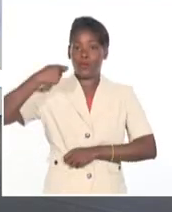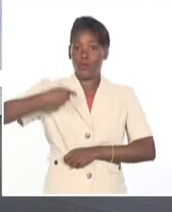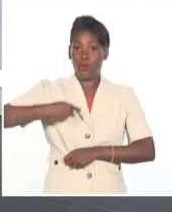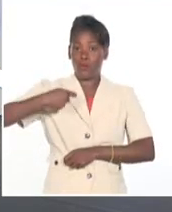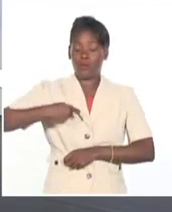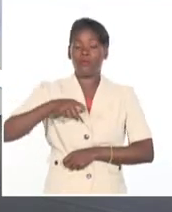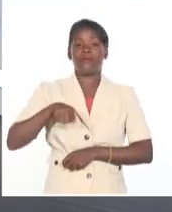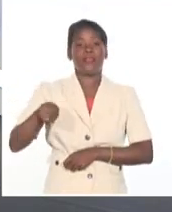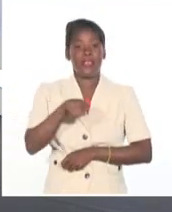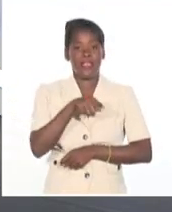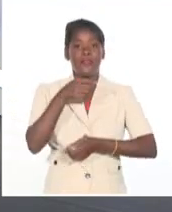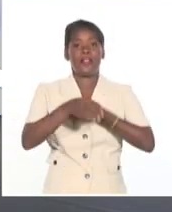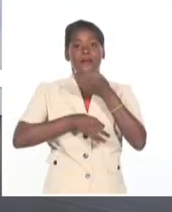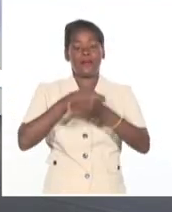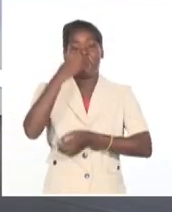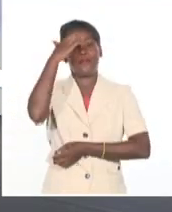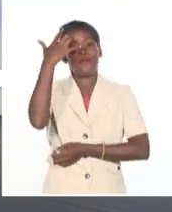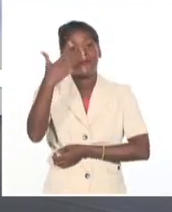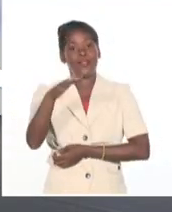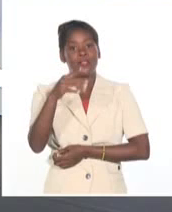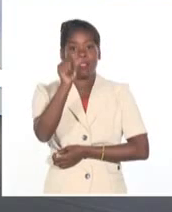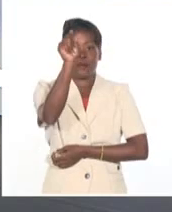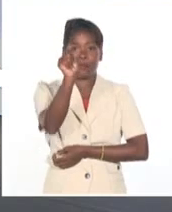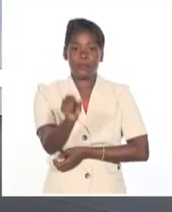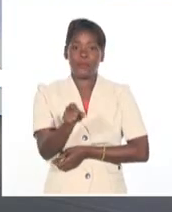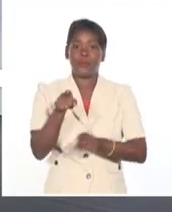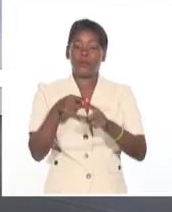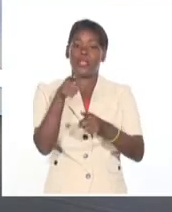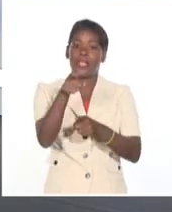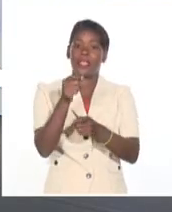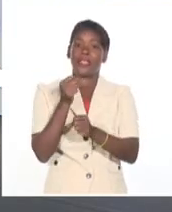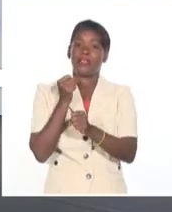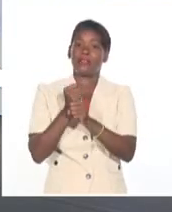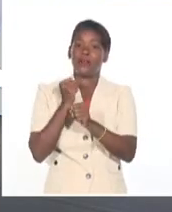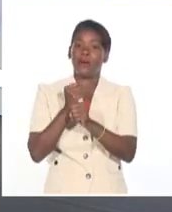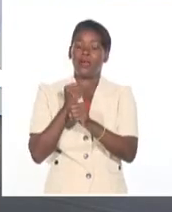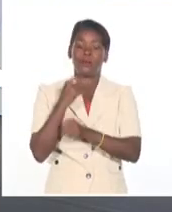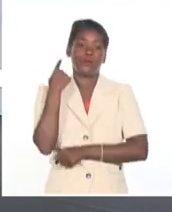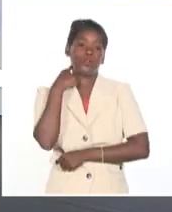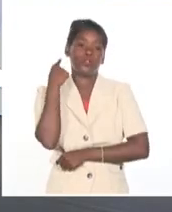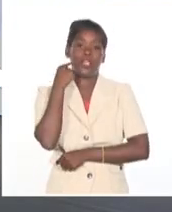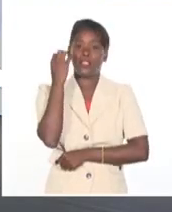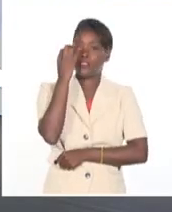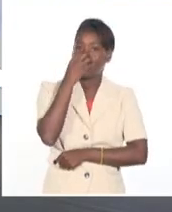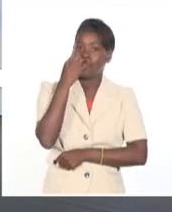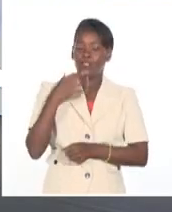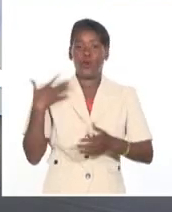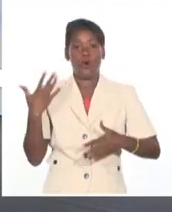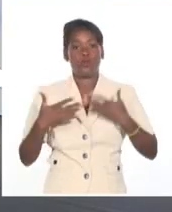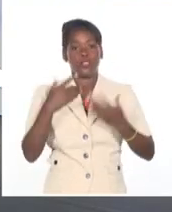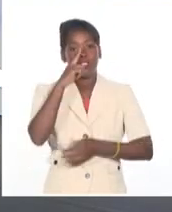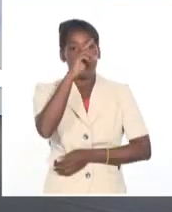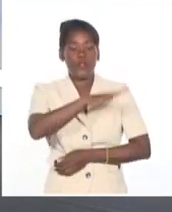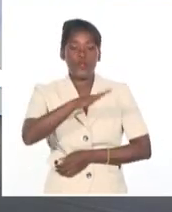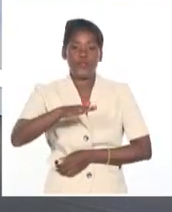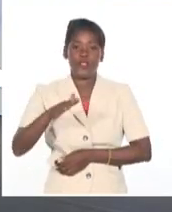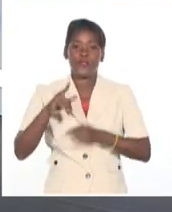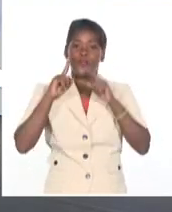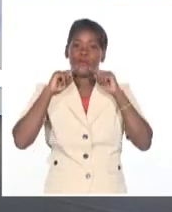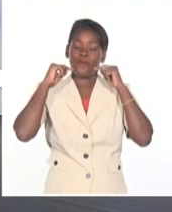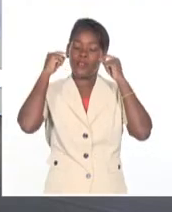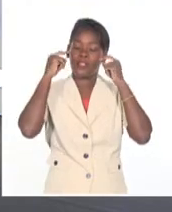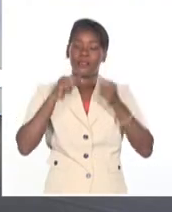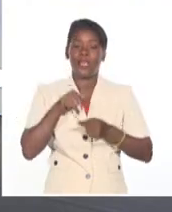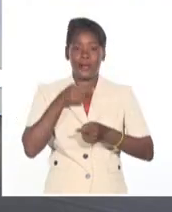del Circo Nacional de Cuba. Desde nuestro espacio llega la felicitación a la también profesora. Tenemos la ampliación en